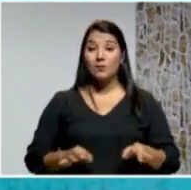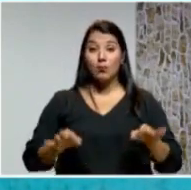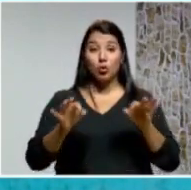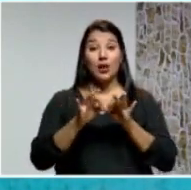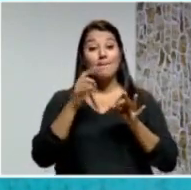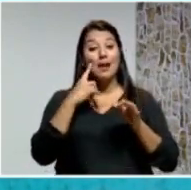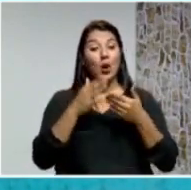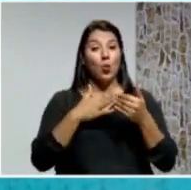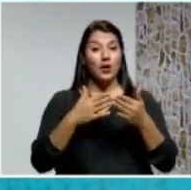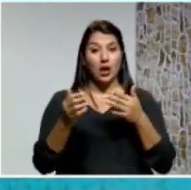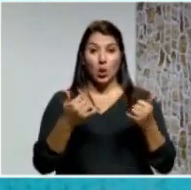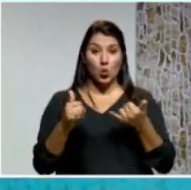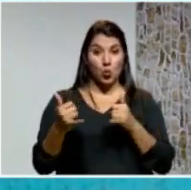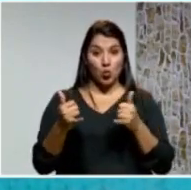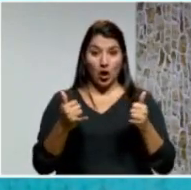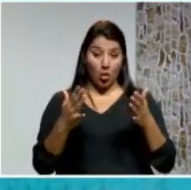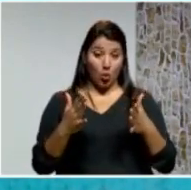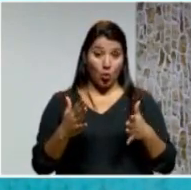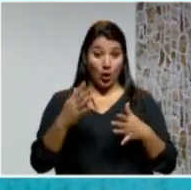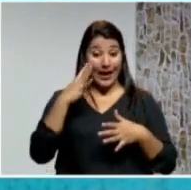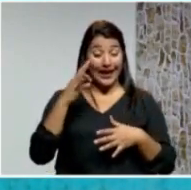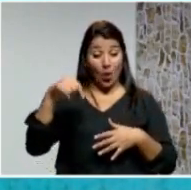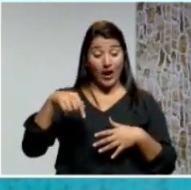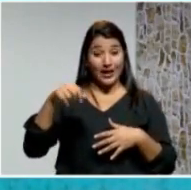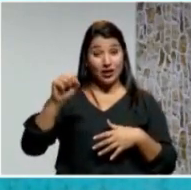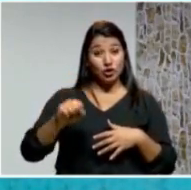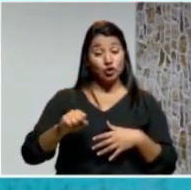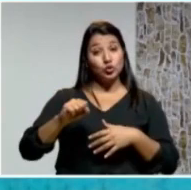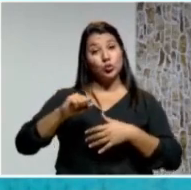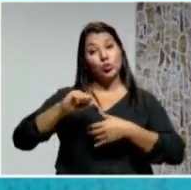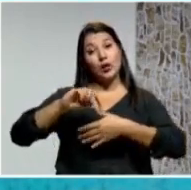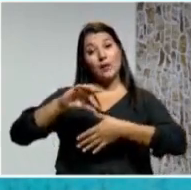para cualquier jugador. Creo que aquí en Sudamérica hay un nivel